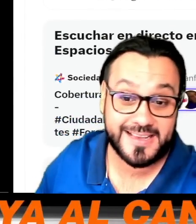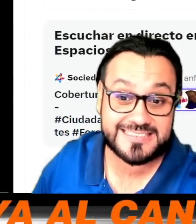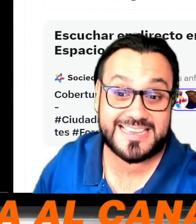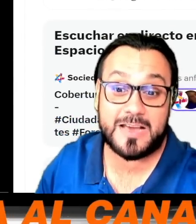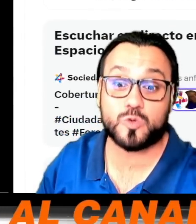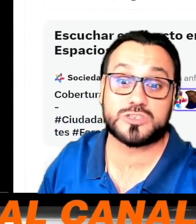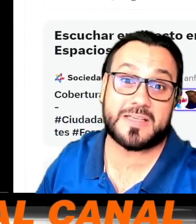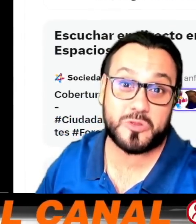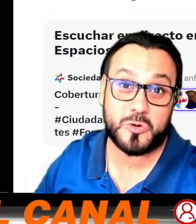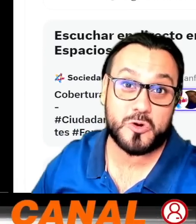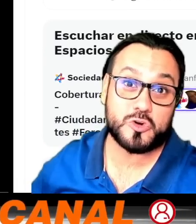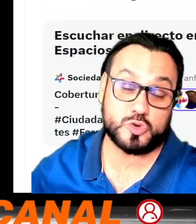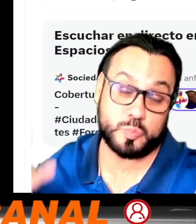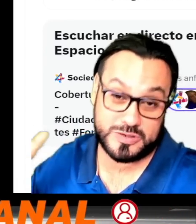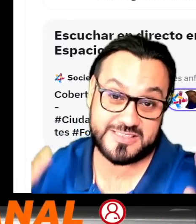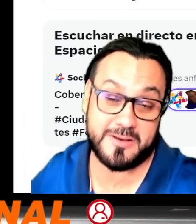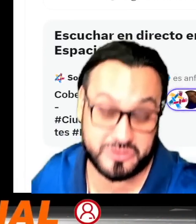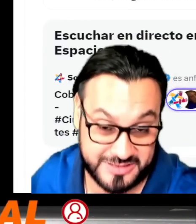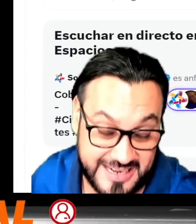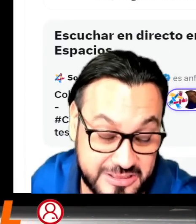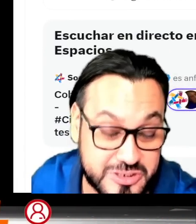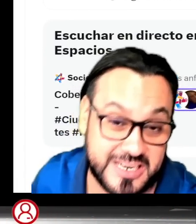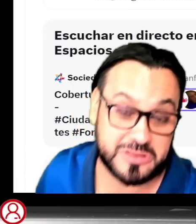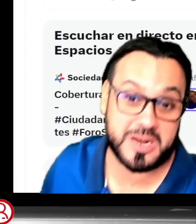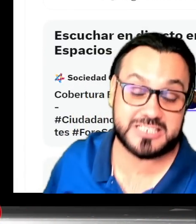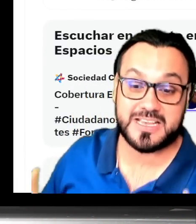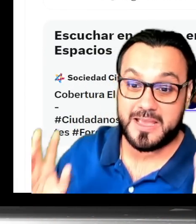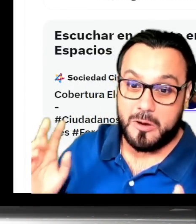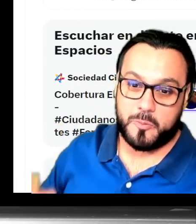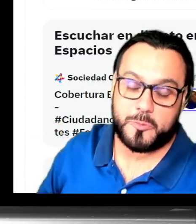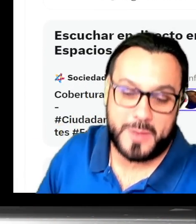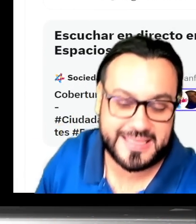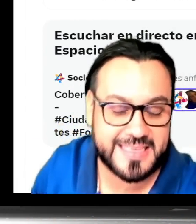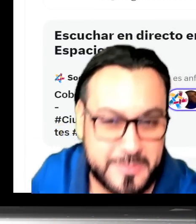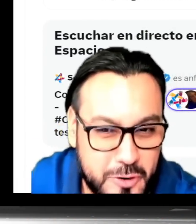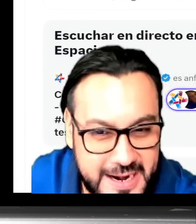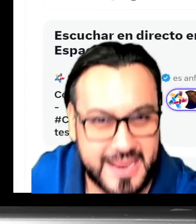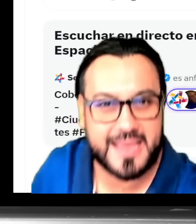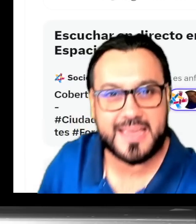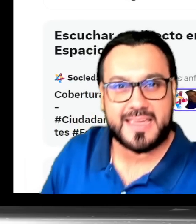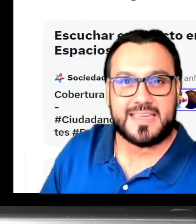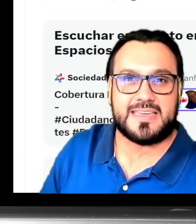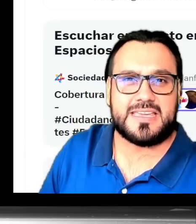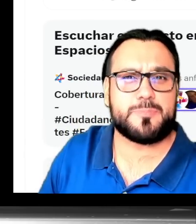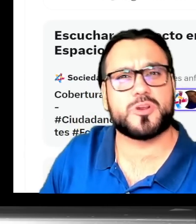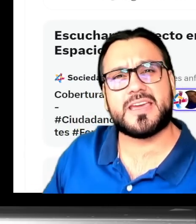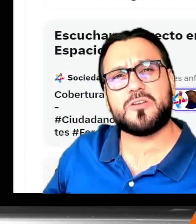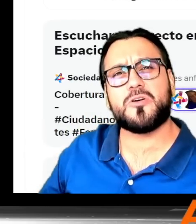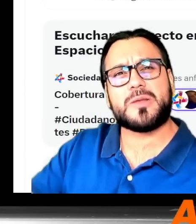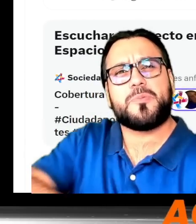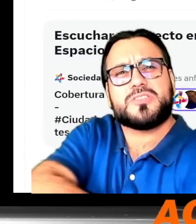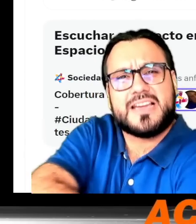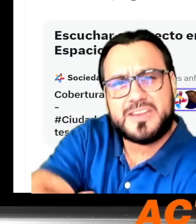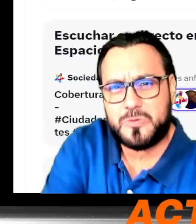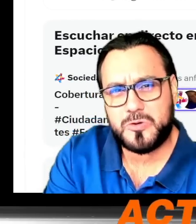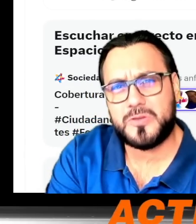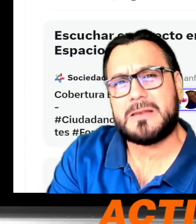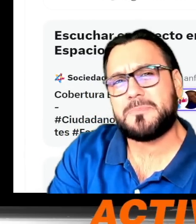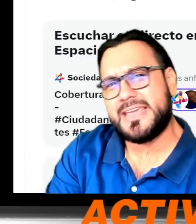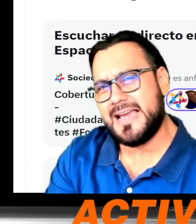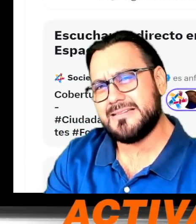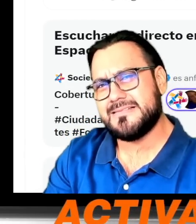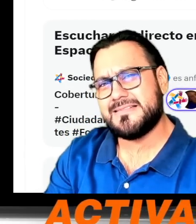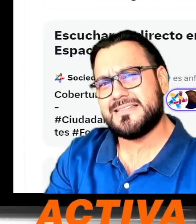ojo, están acusando supuestos delitos electorales por parte de Morena. ¿Y por qué no reportan ninguno